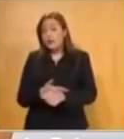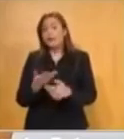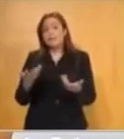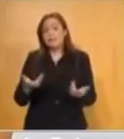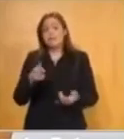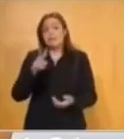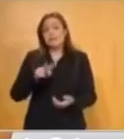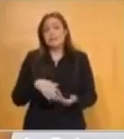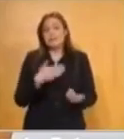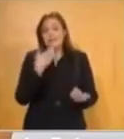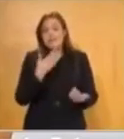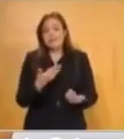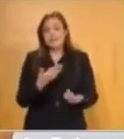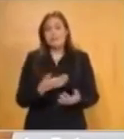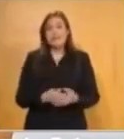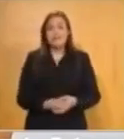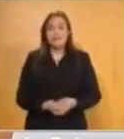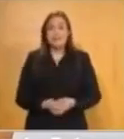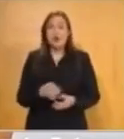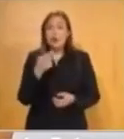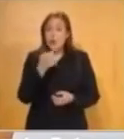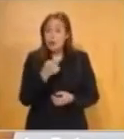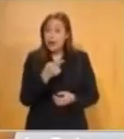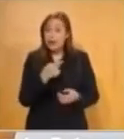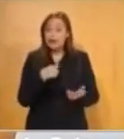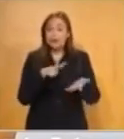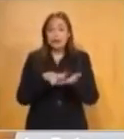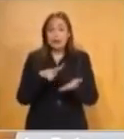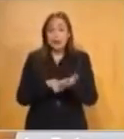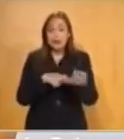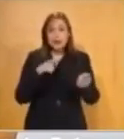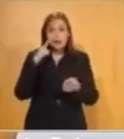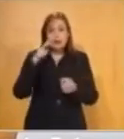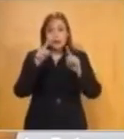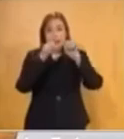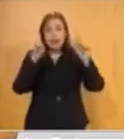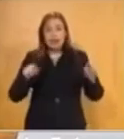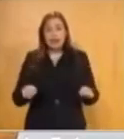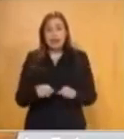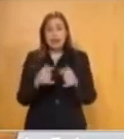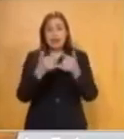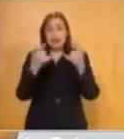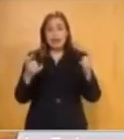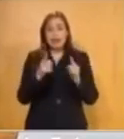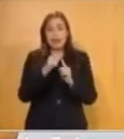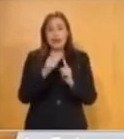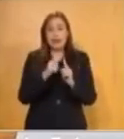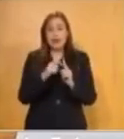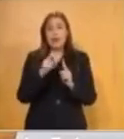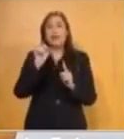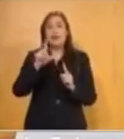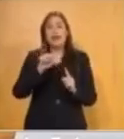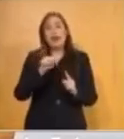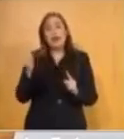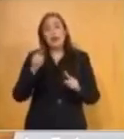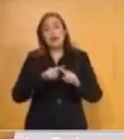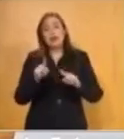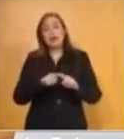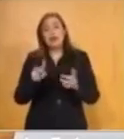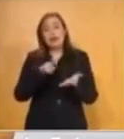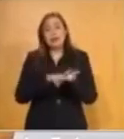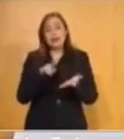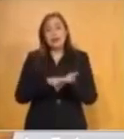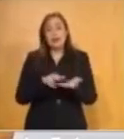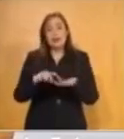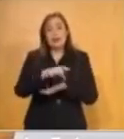honestidad, ¿ok? Así como ese valor social está implícito en esta tira cómica, hay muchos otros valores sociales que pueden estar